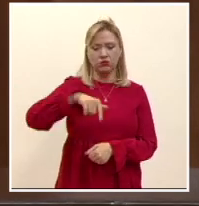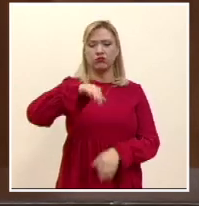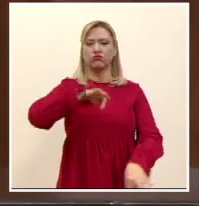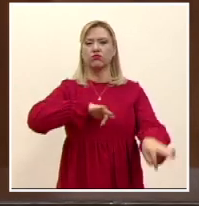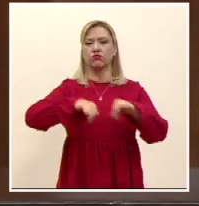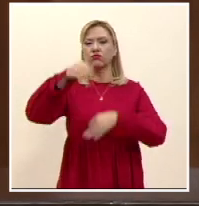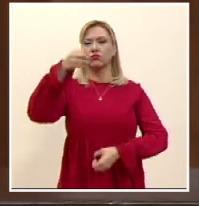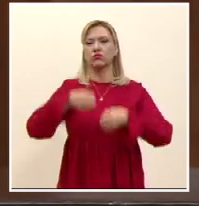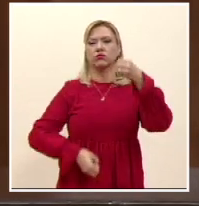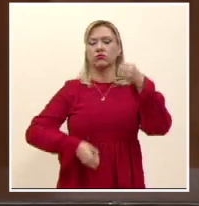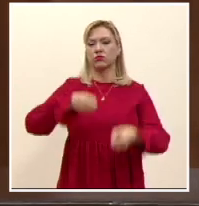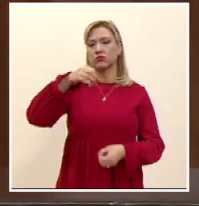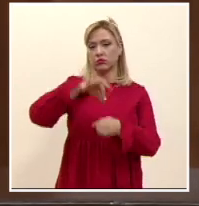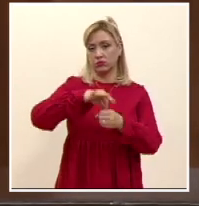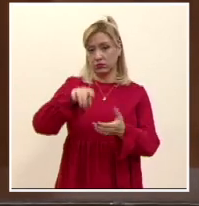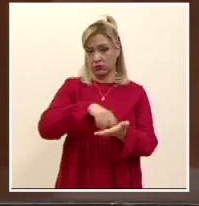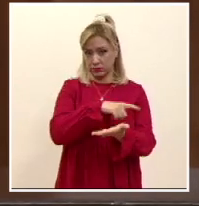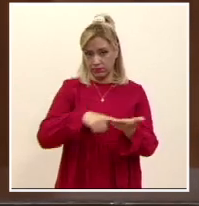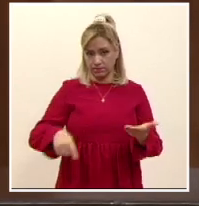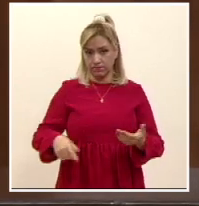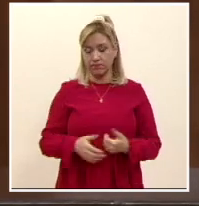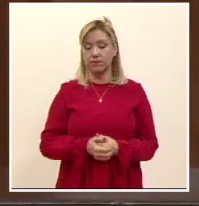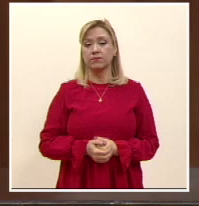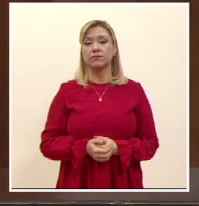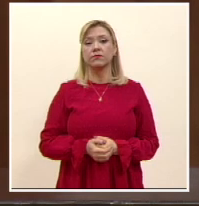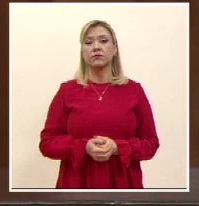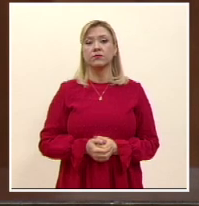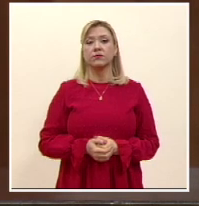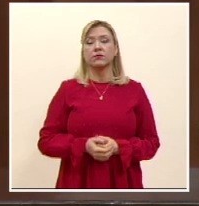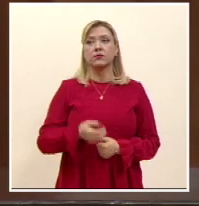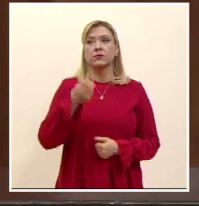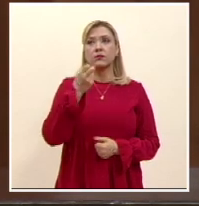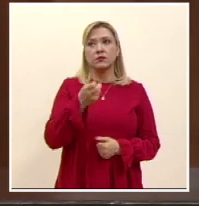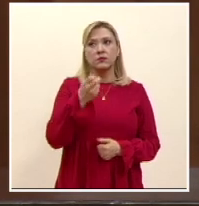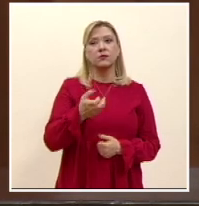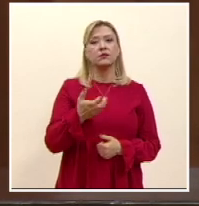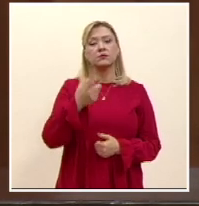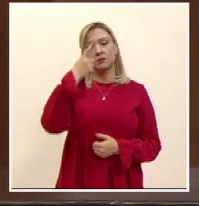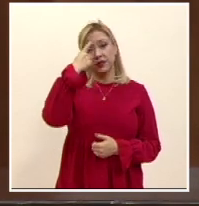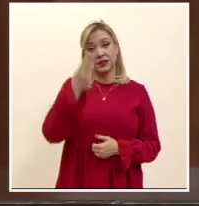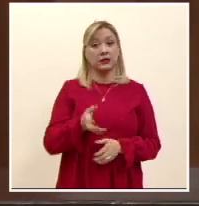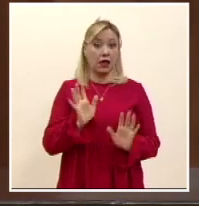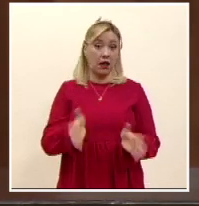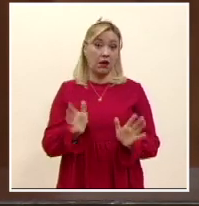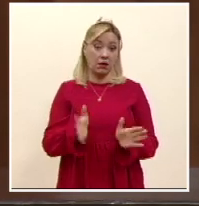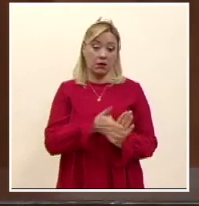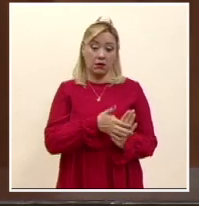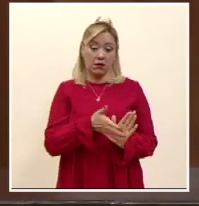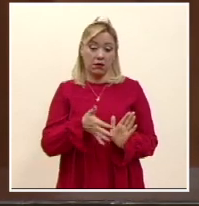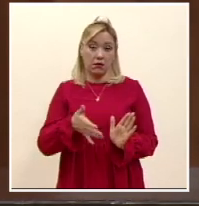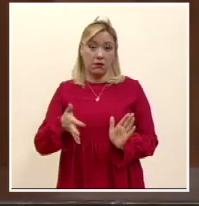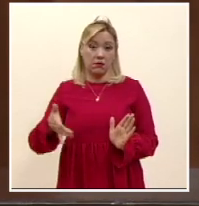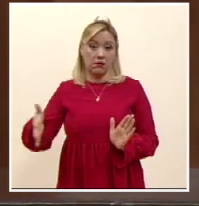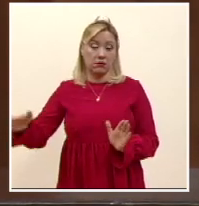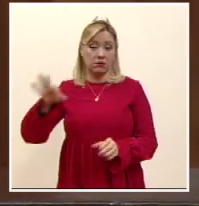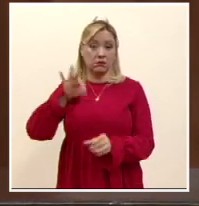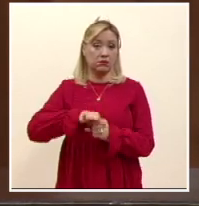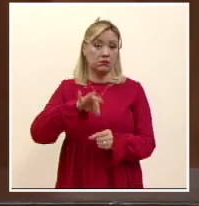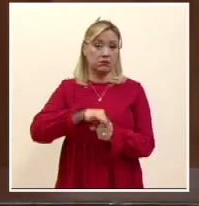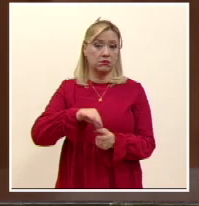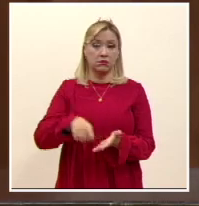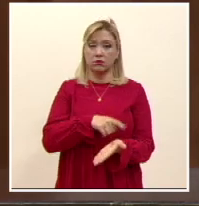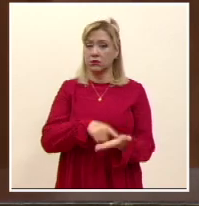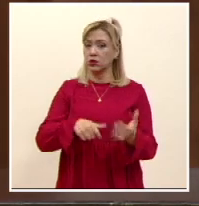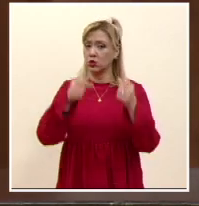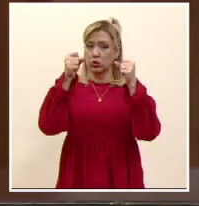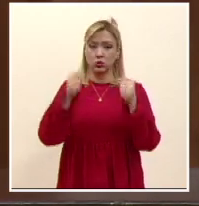de justicia electoral. El proceso electoral está